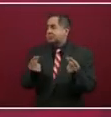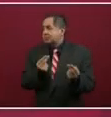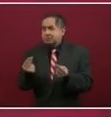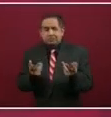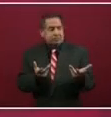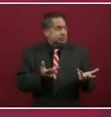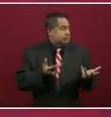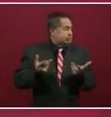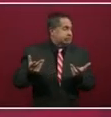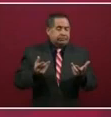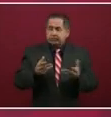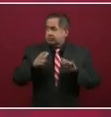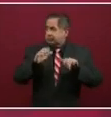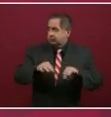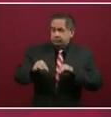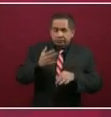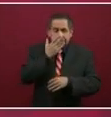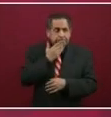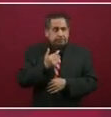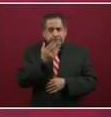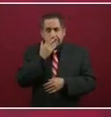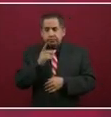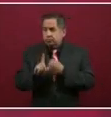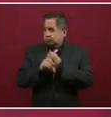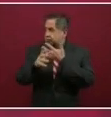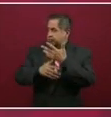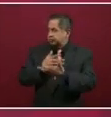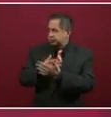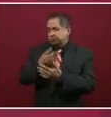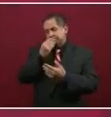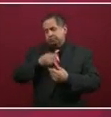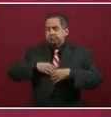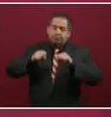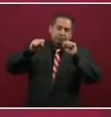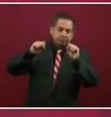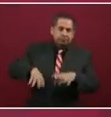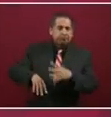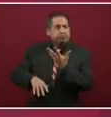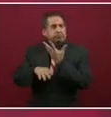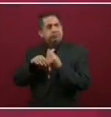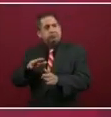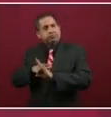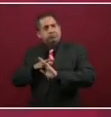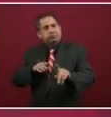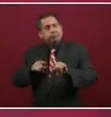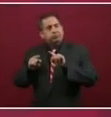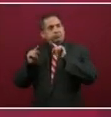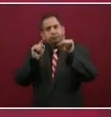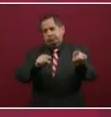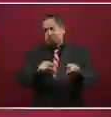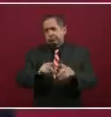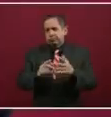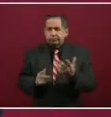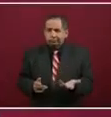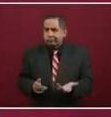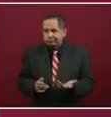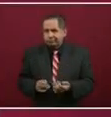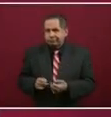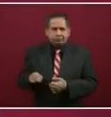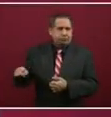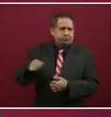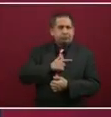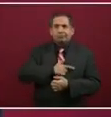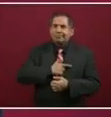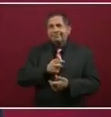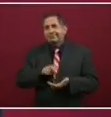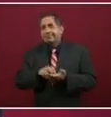tiene oportunidades de trabajo o por la violencia, no por gusto. Entonces queremos que